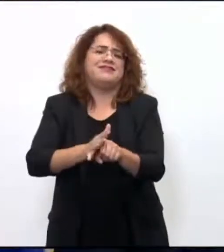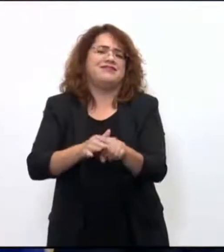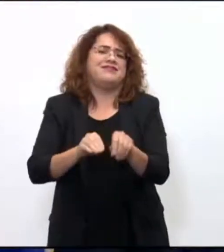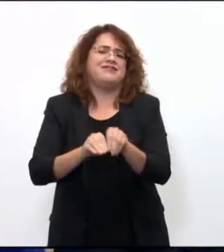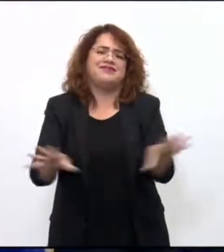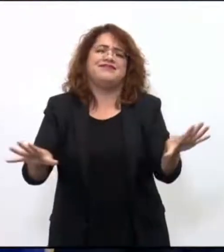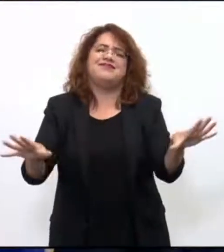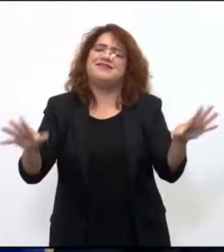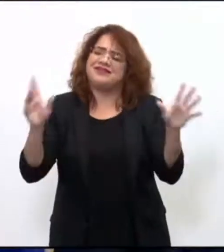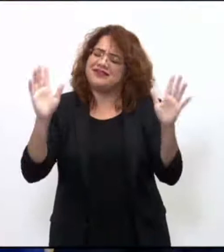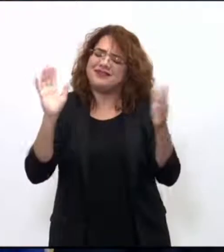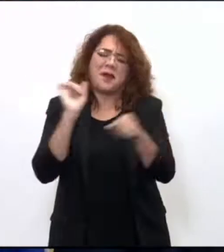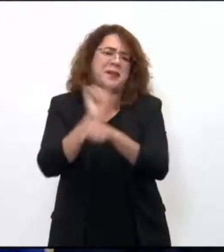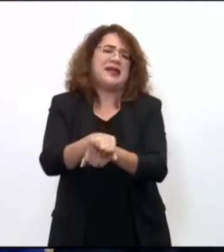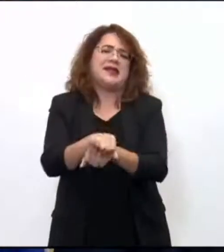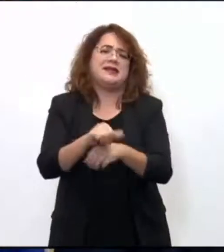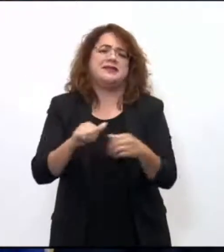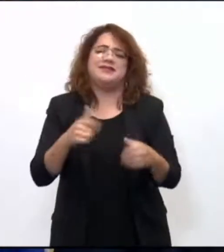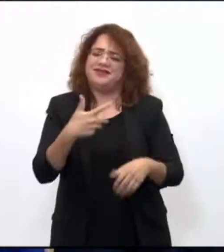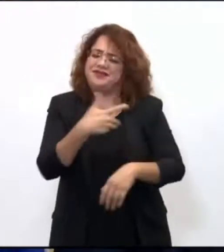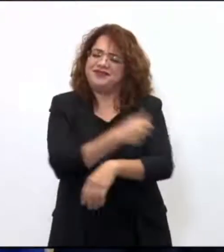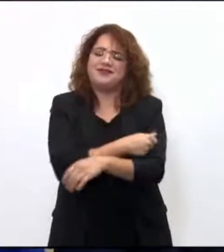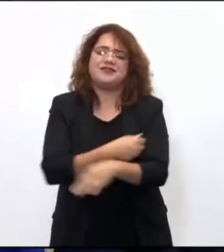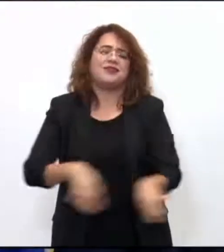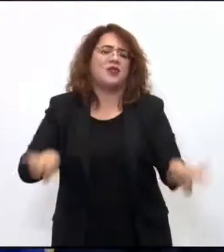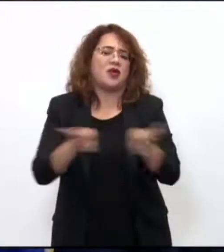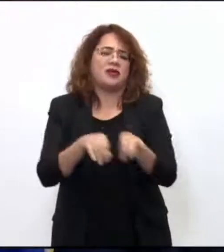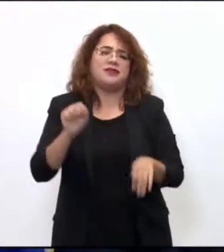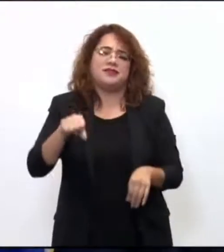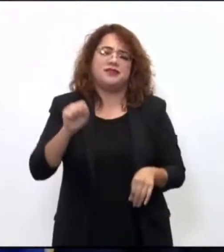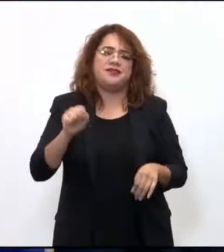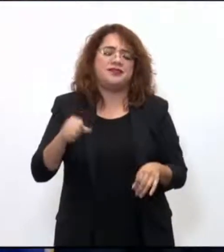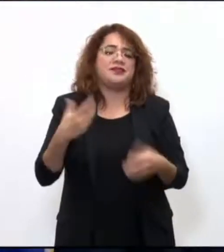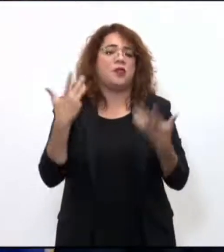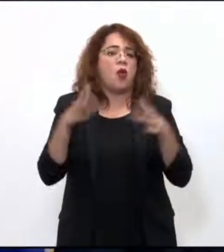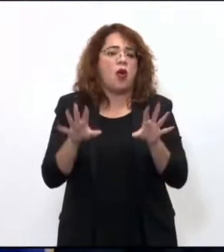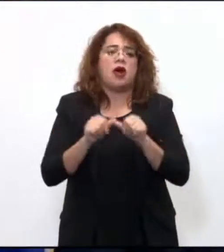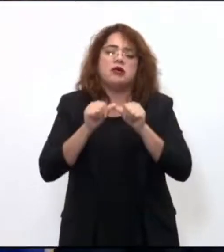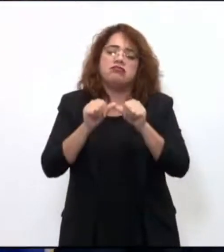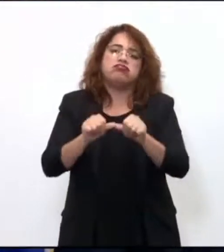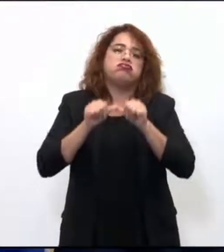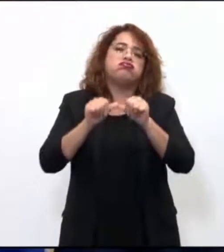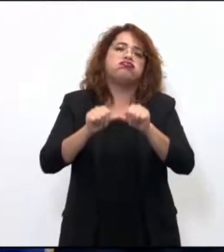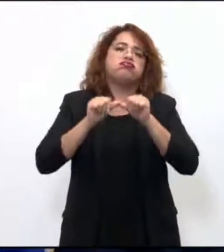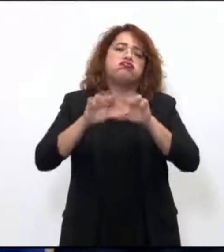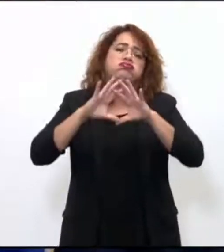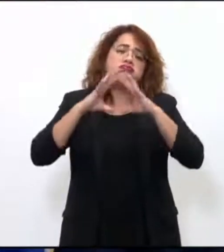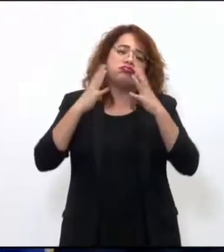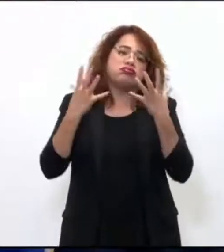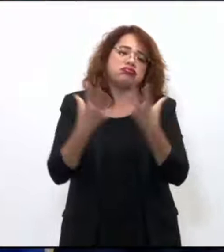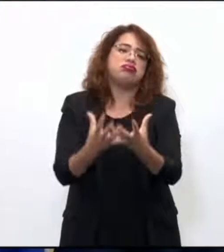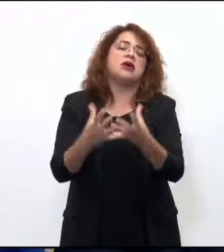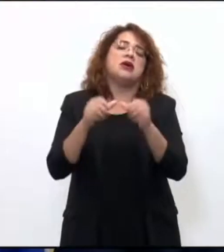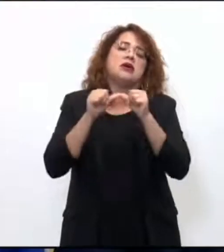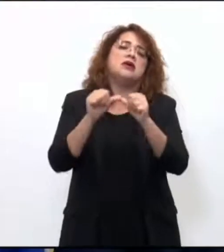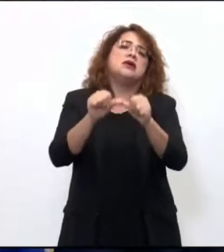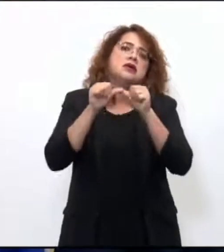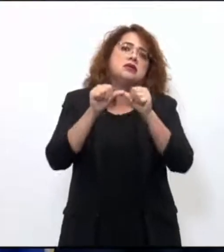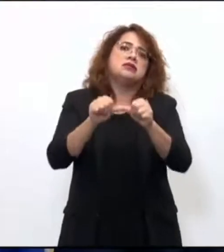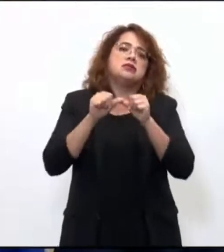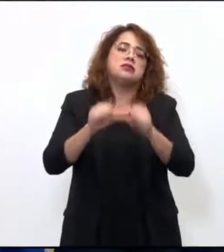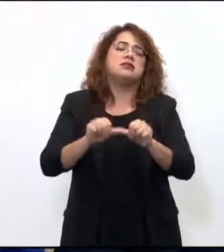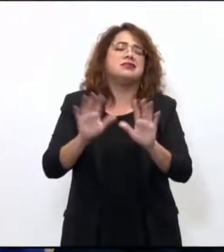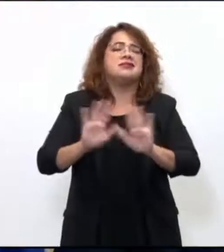a recibir la vacuna para ayudar a detener la propagación y proteger la salud pública de